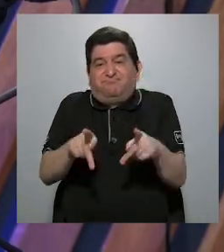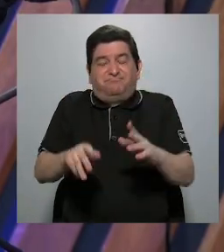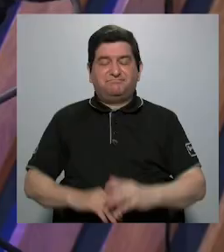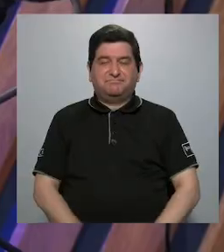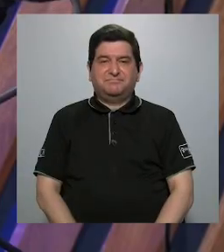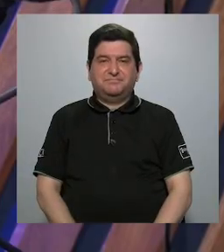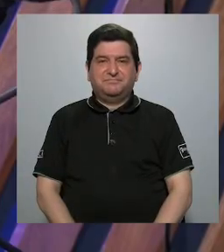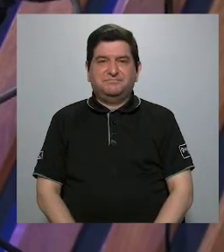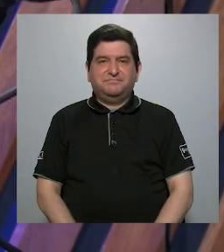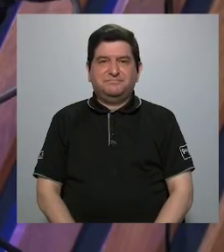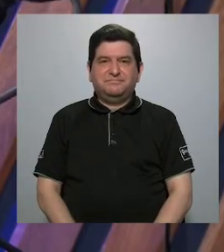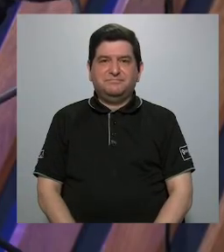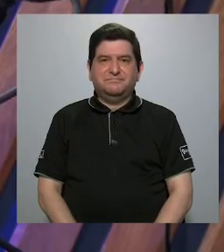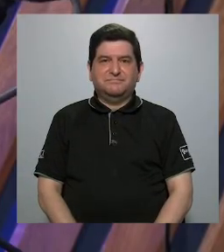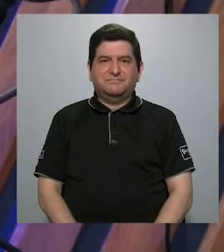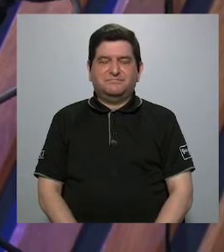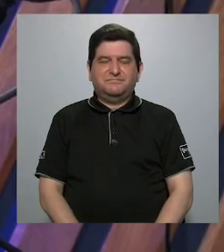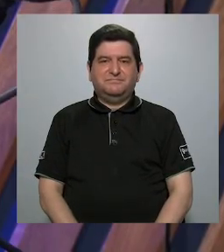vista.